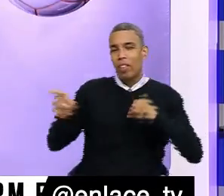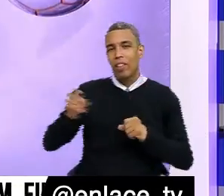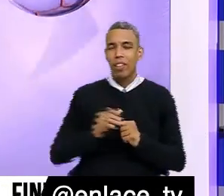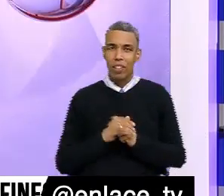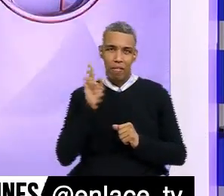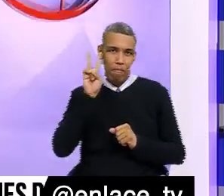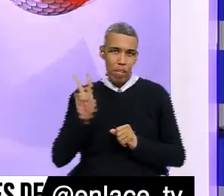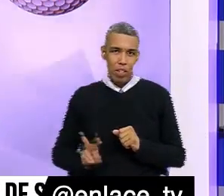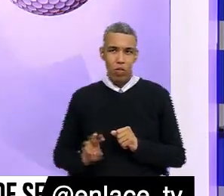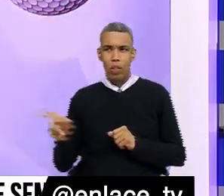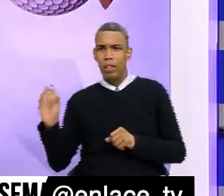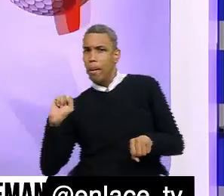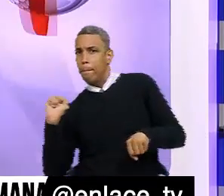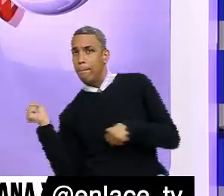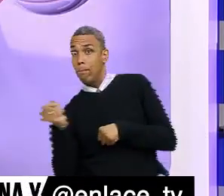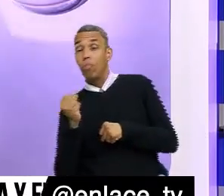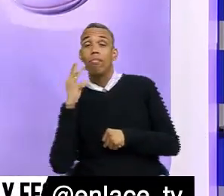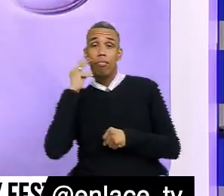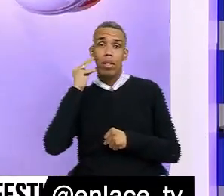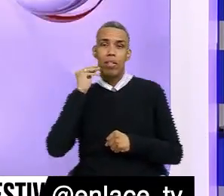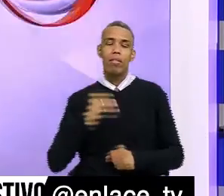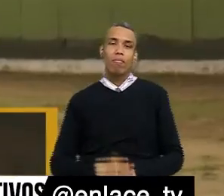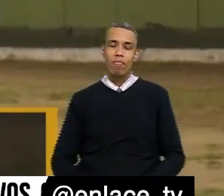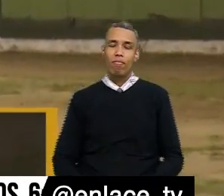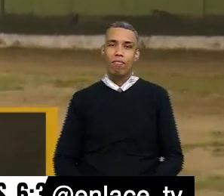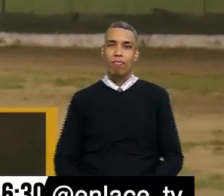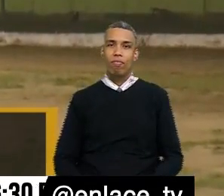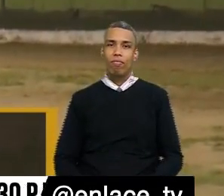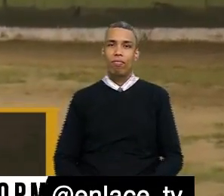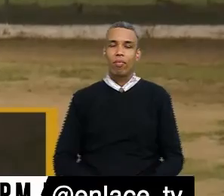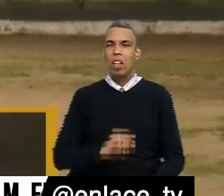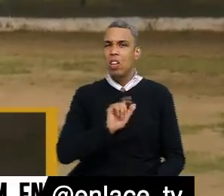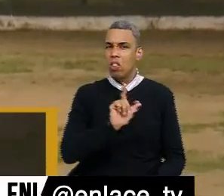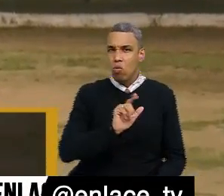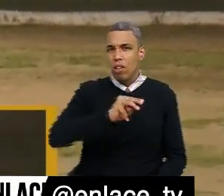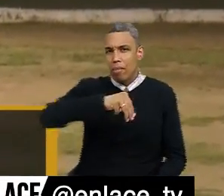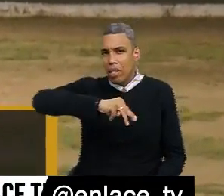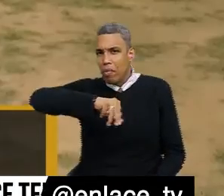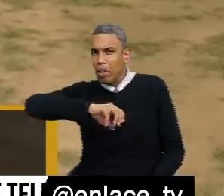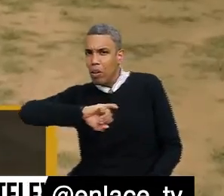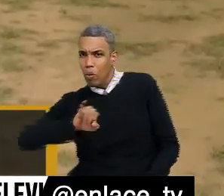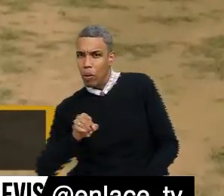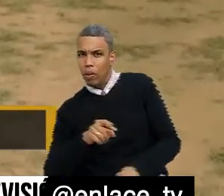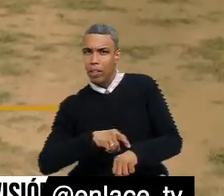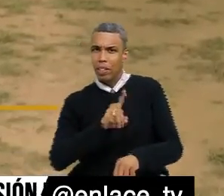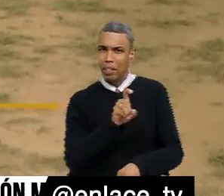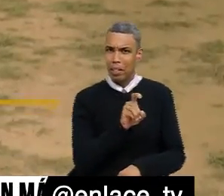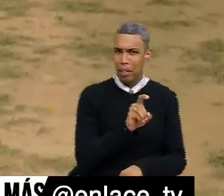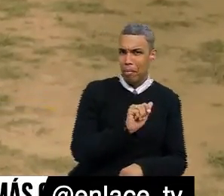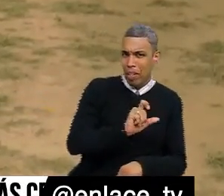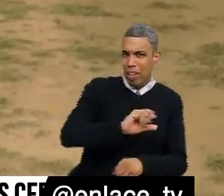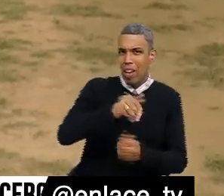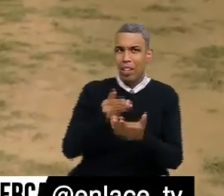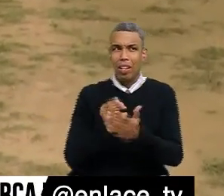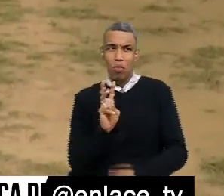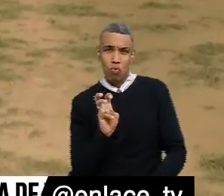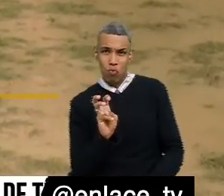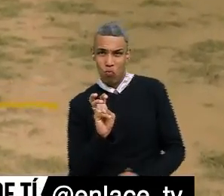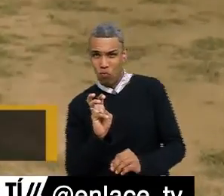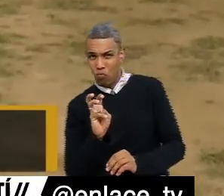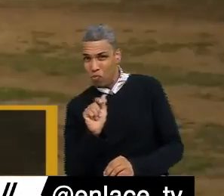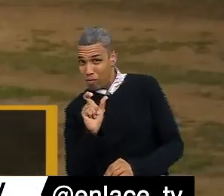buen lanzador de bola rápida. De lunes a jueves, de 6:30 de la tarde a 8:30 de la noche, en el estadio de softball Joaquín Barros